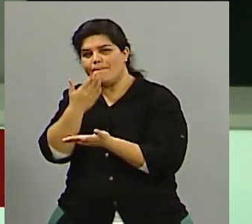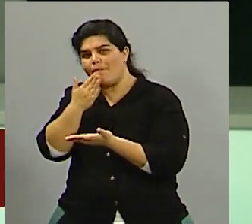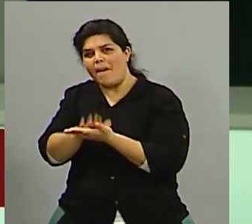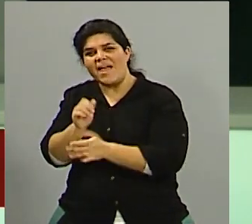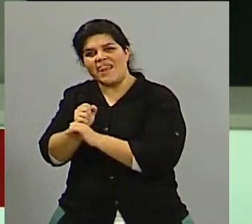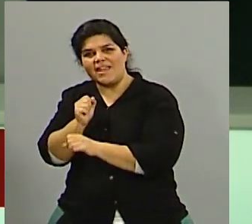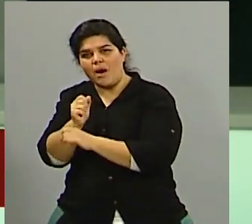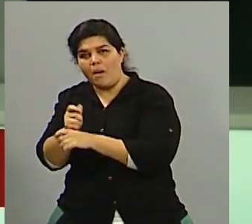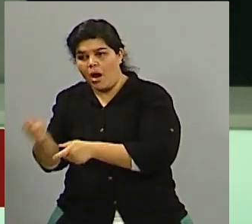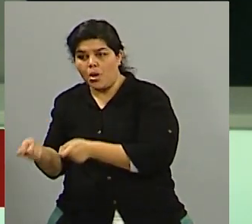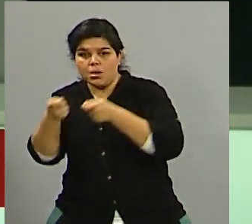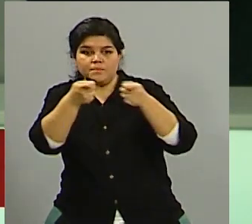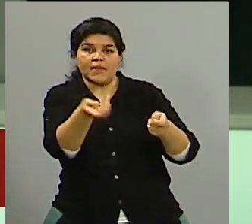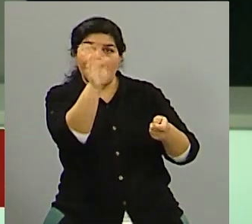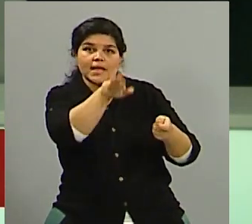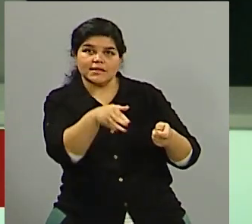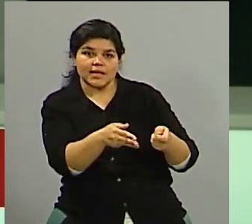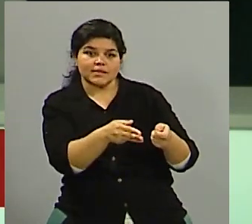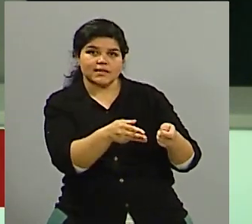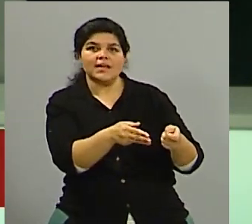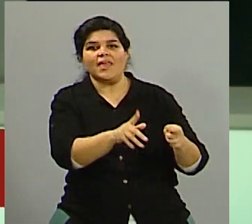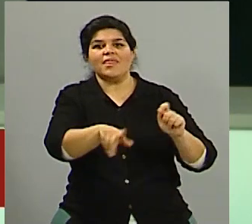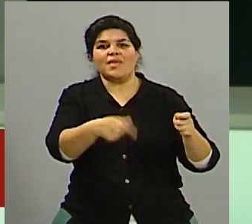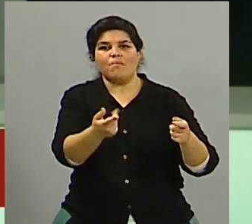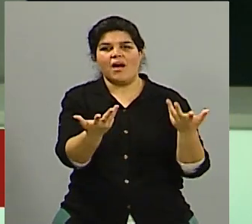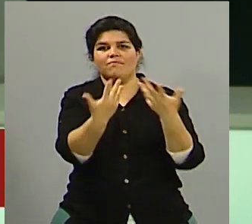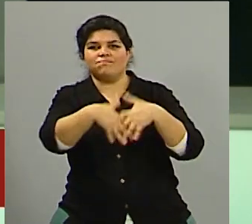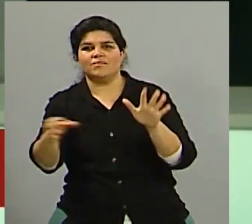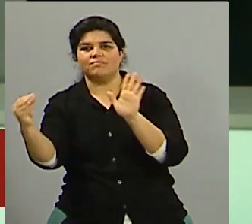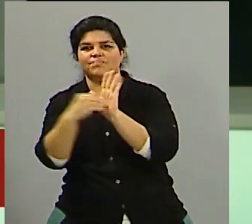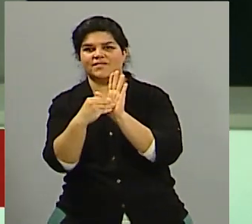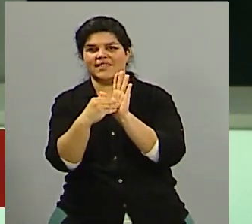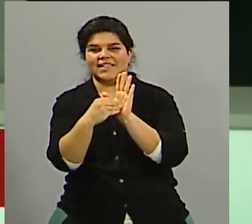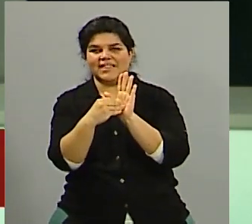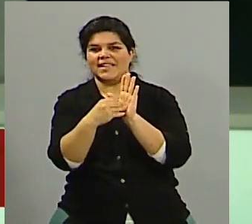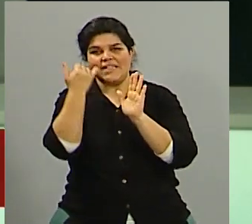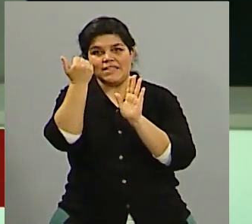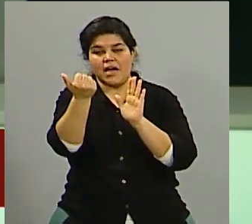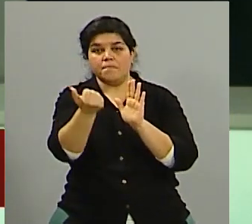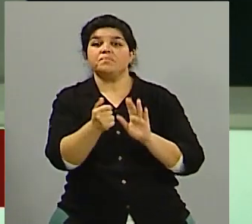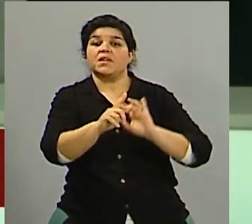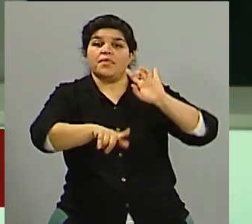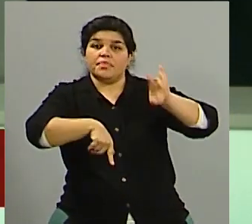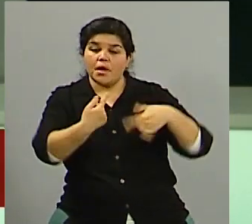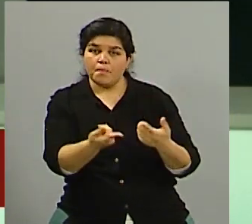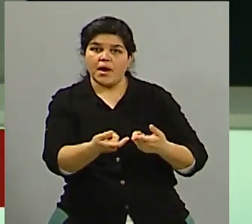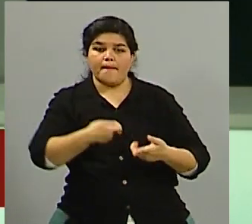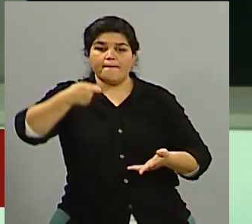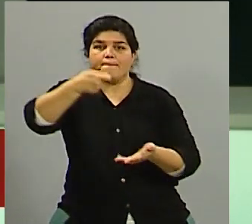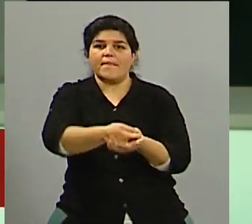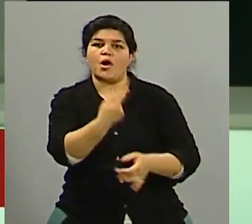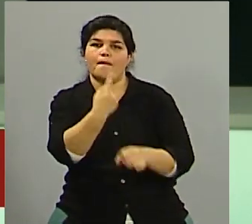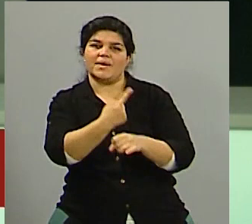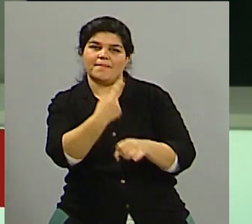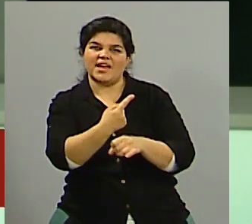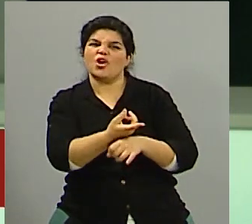periodos de aporte que faltan. Y bueno, para agregar a lo que decía recién, se genera un volante electrónico de pago y yo genero el primer pago en la oficina del ANSES. Después, entrando